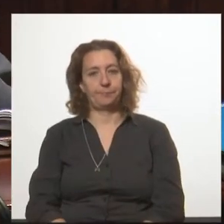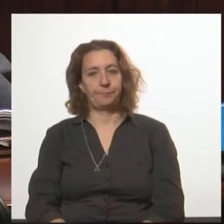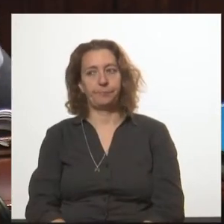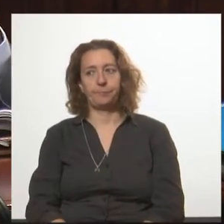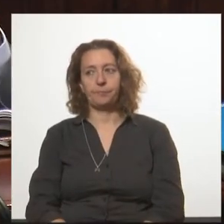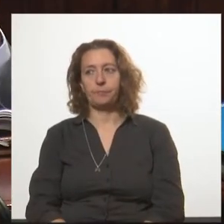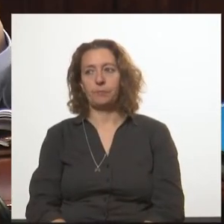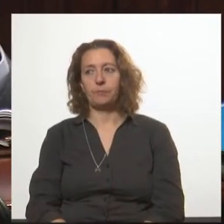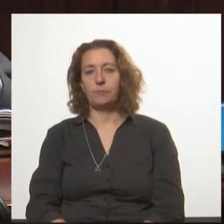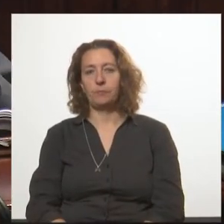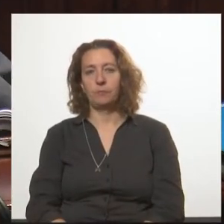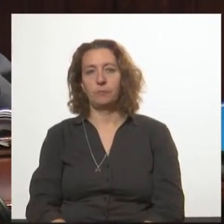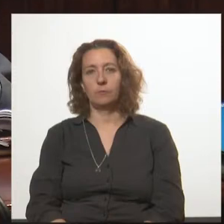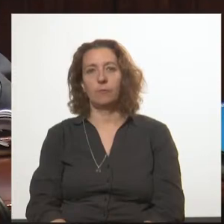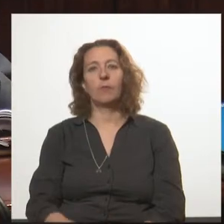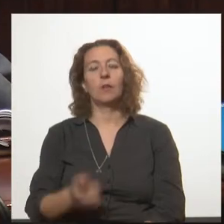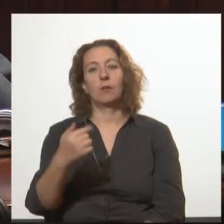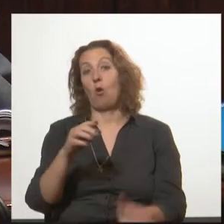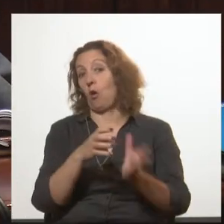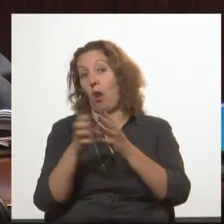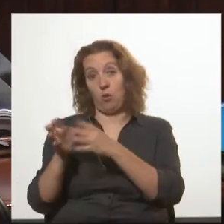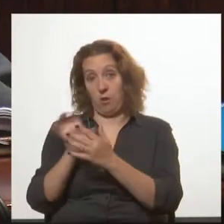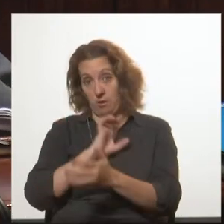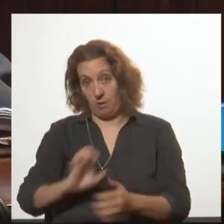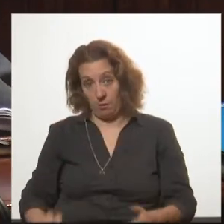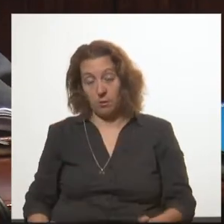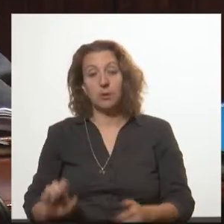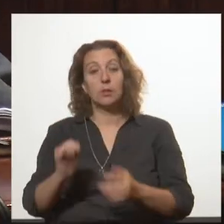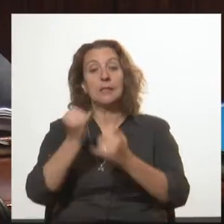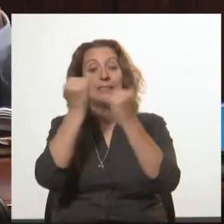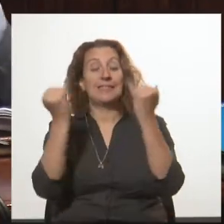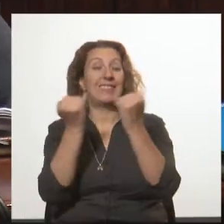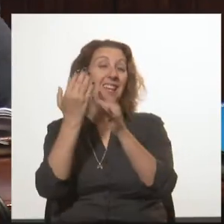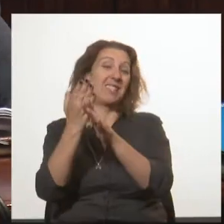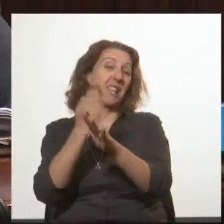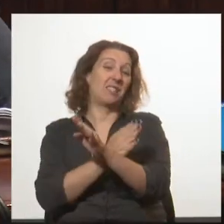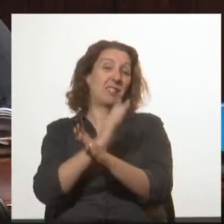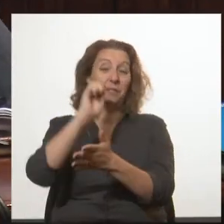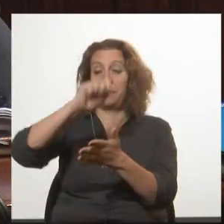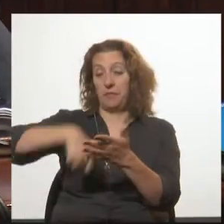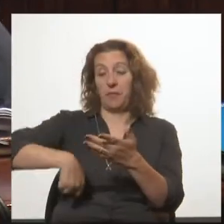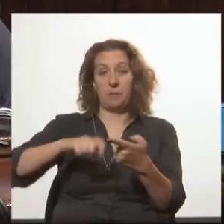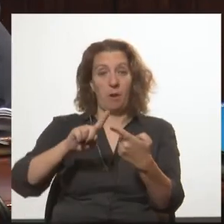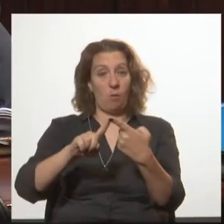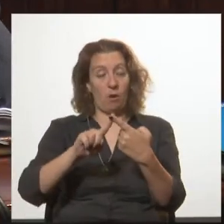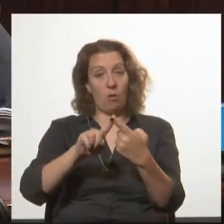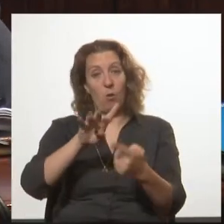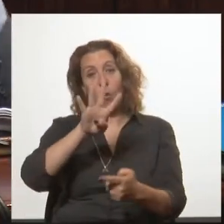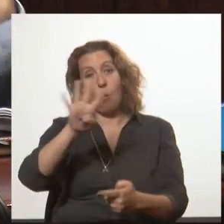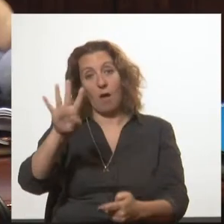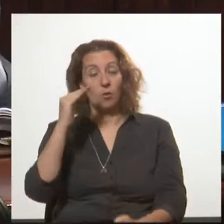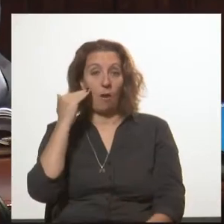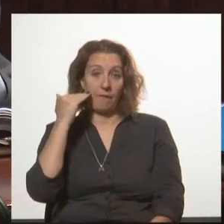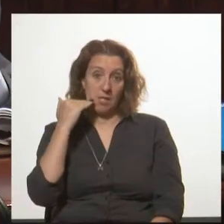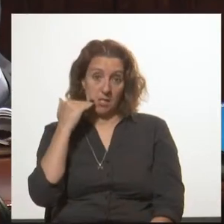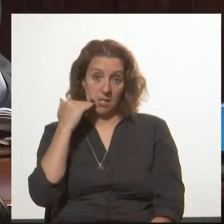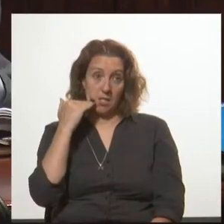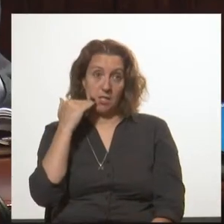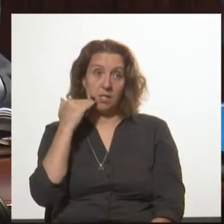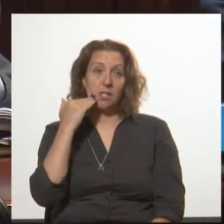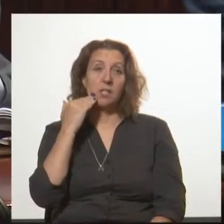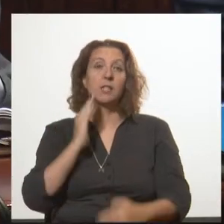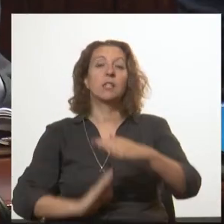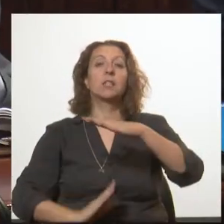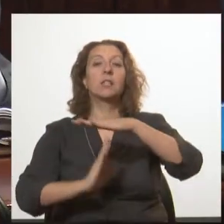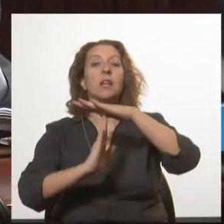estado días antes de la firma de ese acuerdo el 4 de abril la entonces titular de anther la